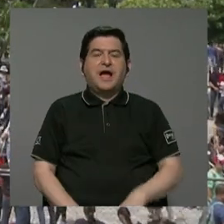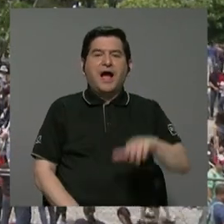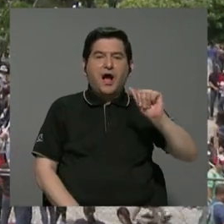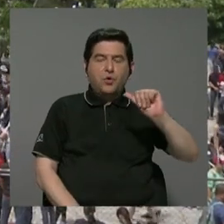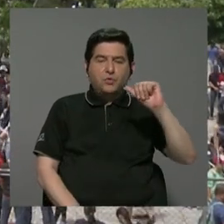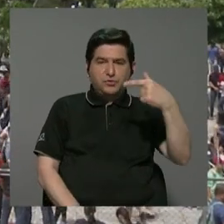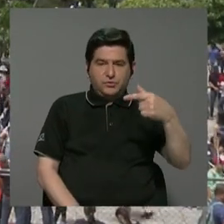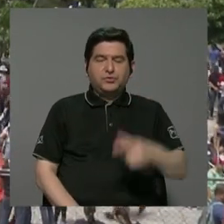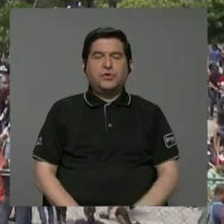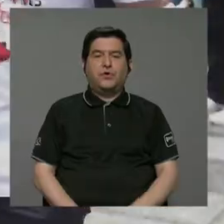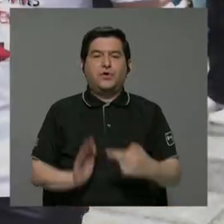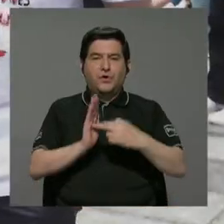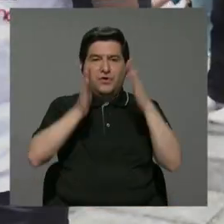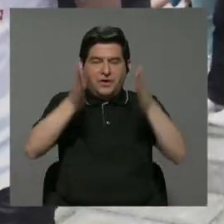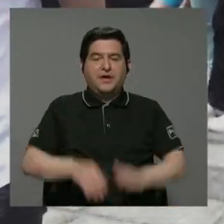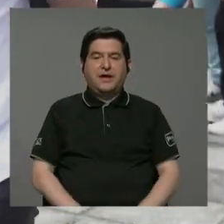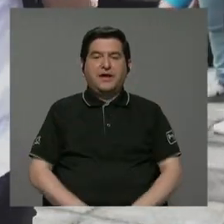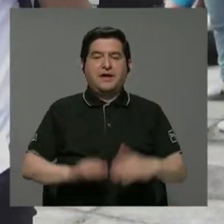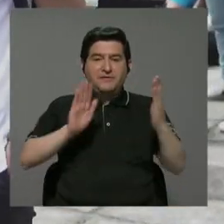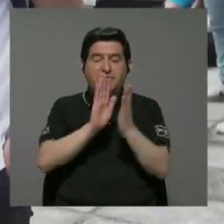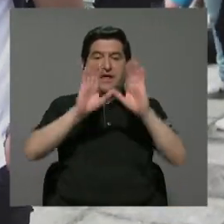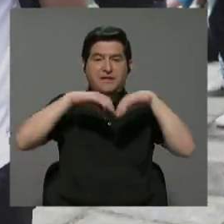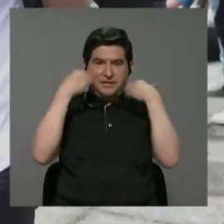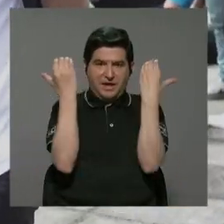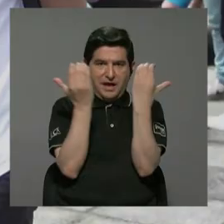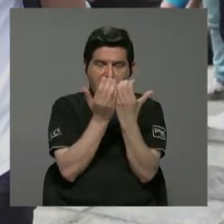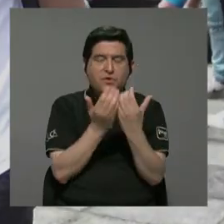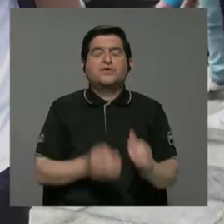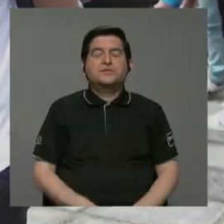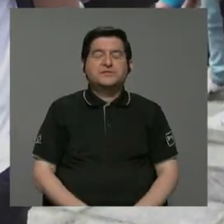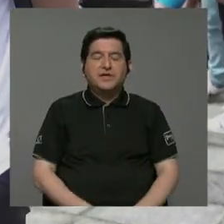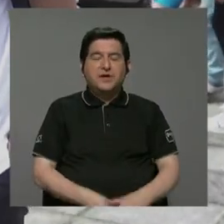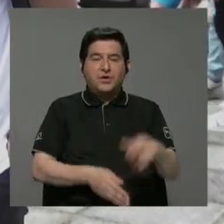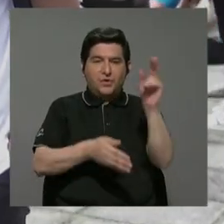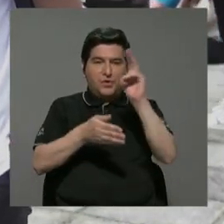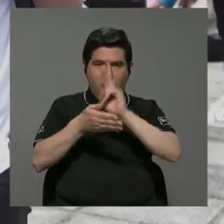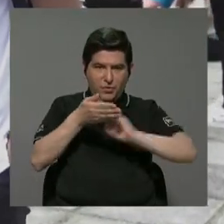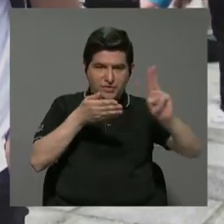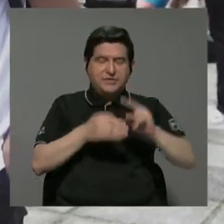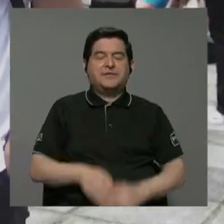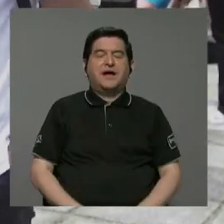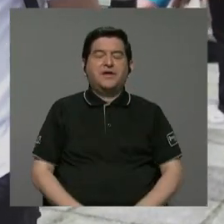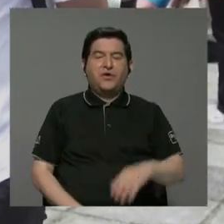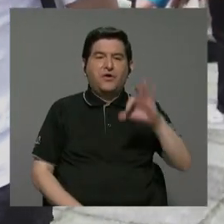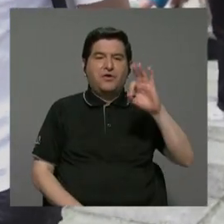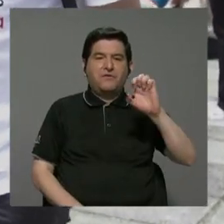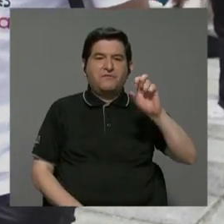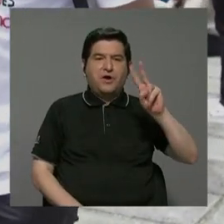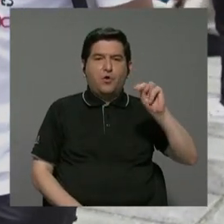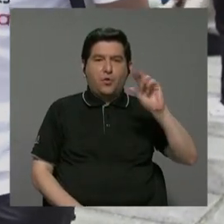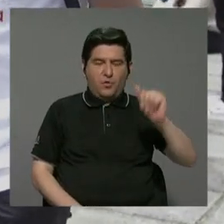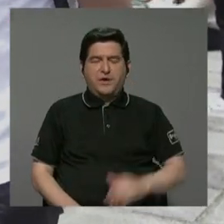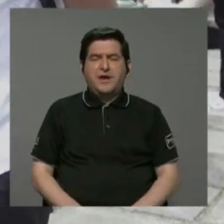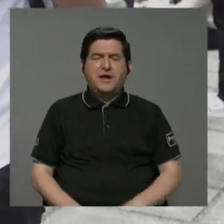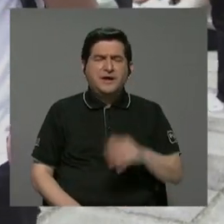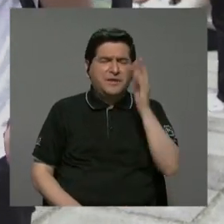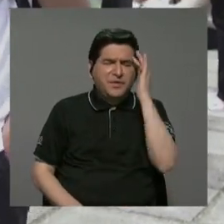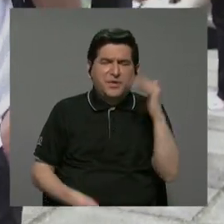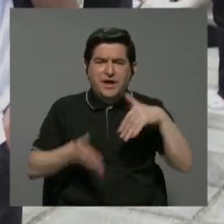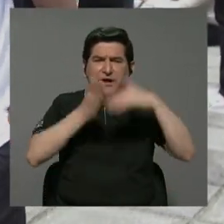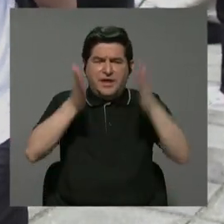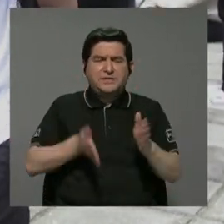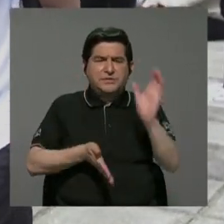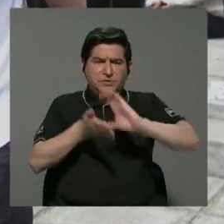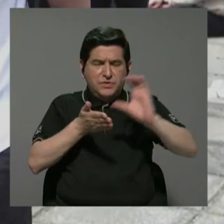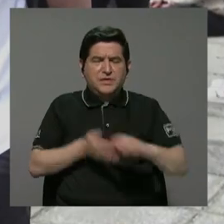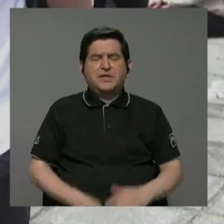Guerrero, representante del Consejo Universitario de la FEUNA, de la Universidad Nacional. Rachel, ¿qué le preocupa a los estudiantes de secundaria con respecto a las